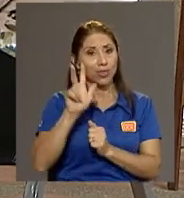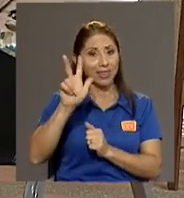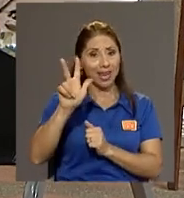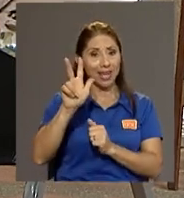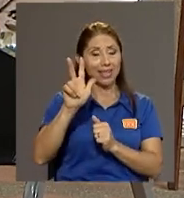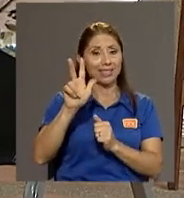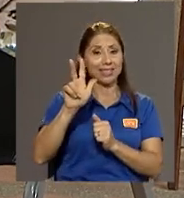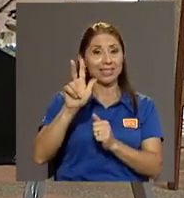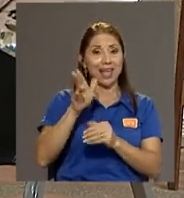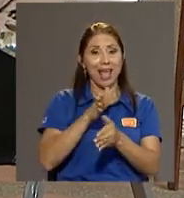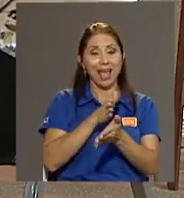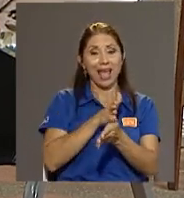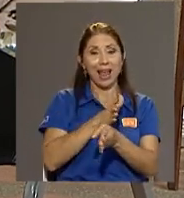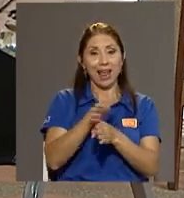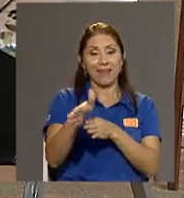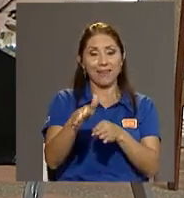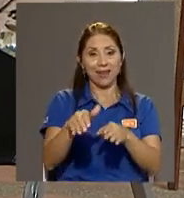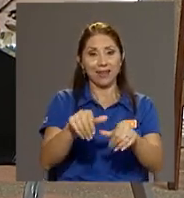ingenierías